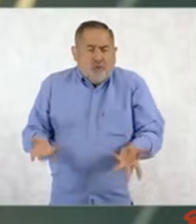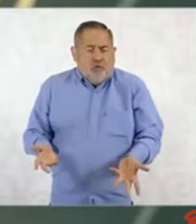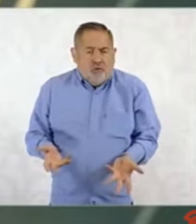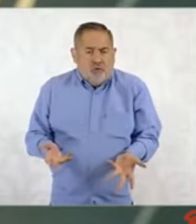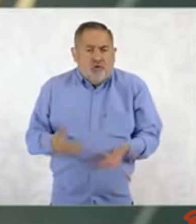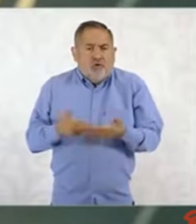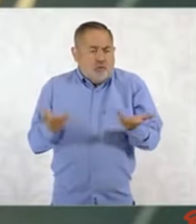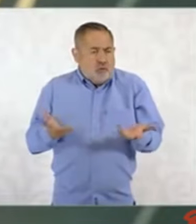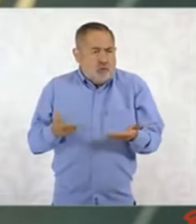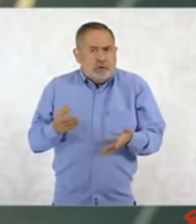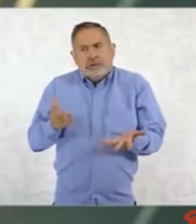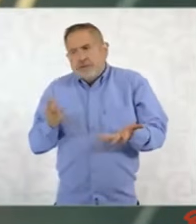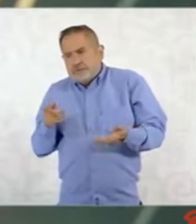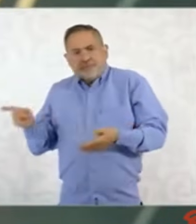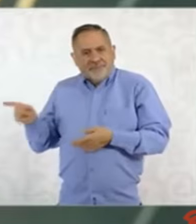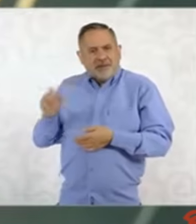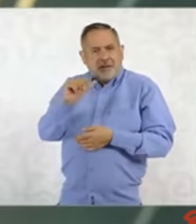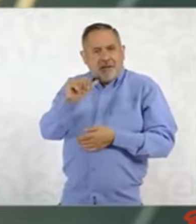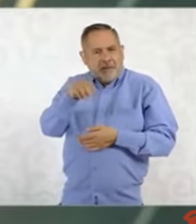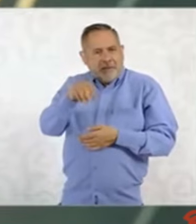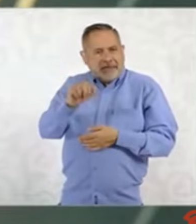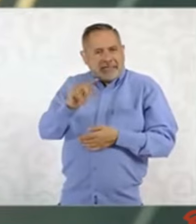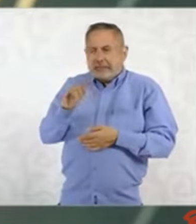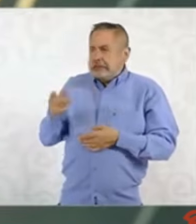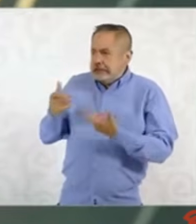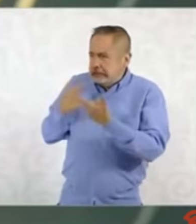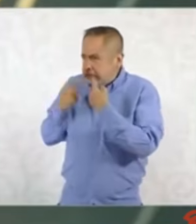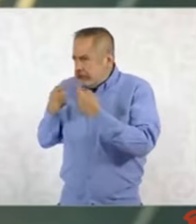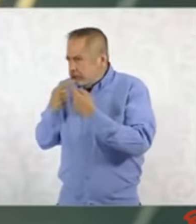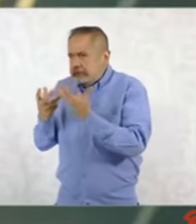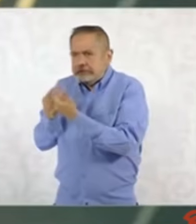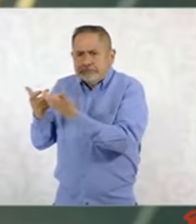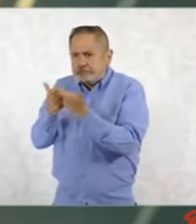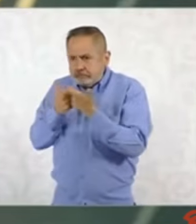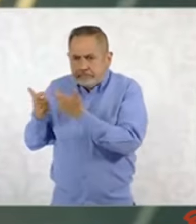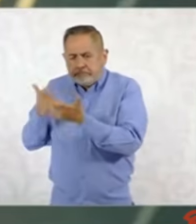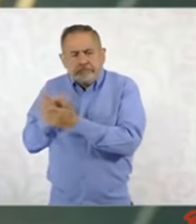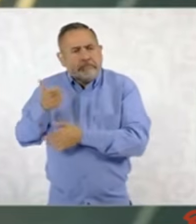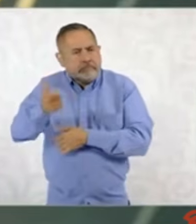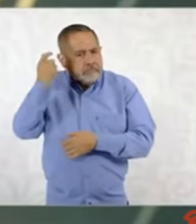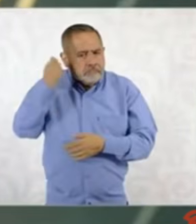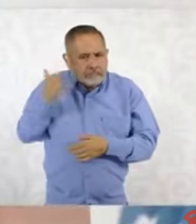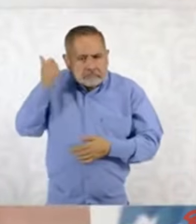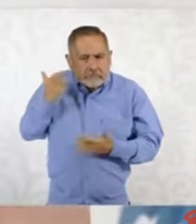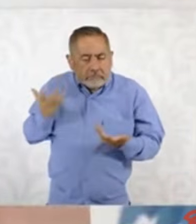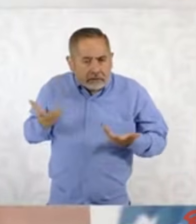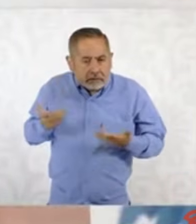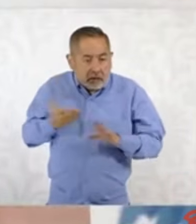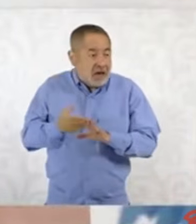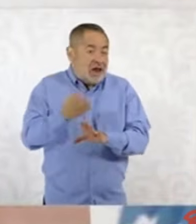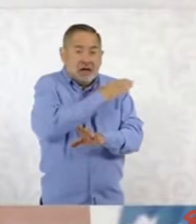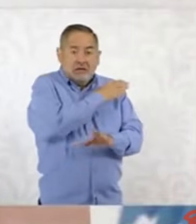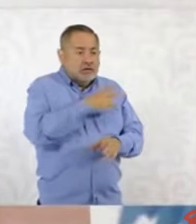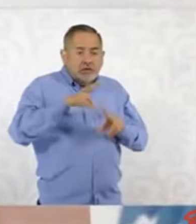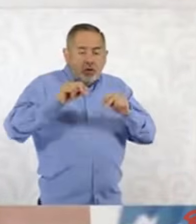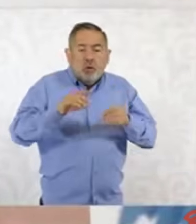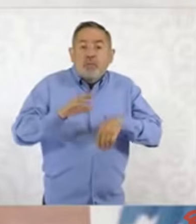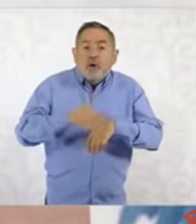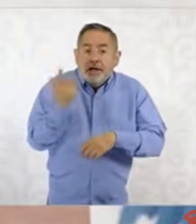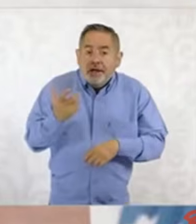sistema solidario que se junta en el gobierno para poder pagar las pensiones se dejó de hacer porque Felipe Calderón